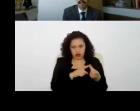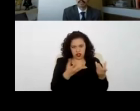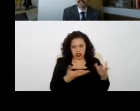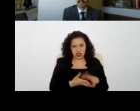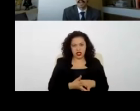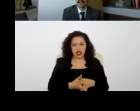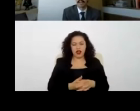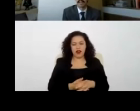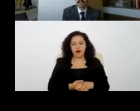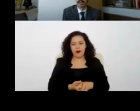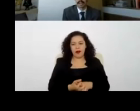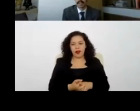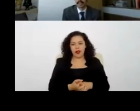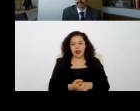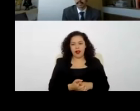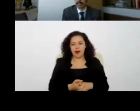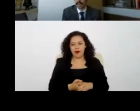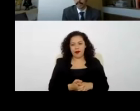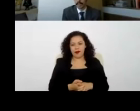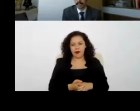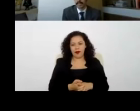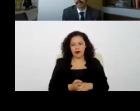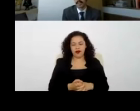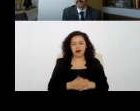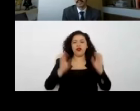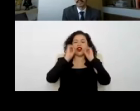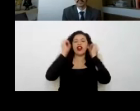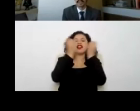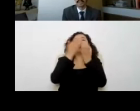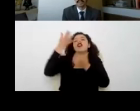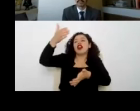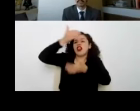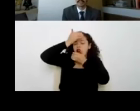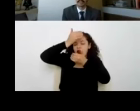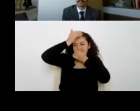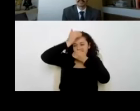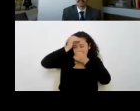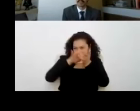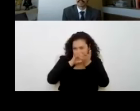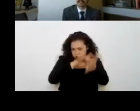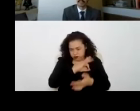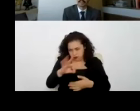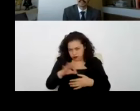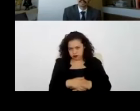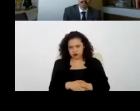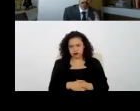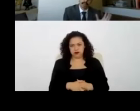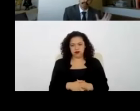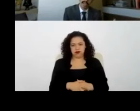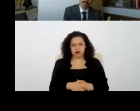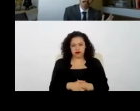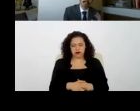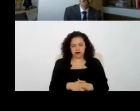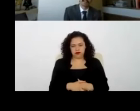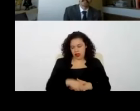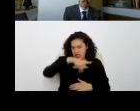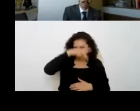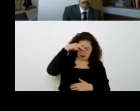pretende auxiliar organizaciones terroristas. Y esto es organizaciones terroristas tanto en